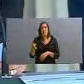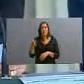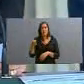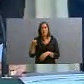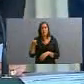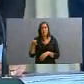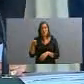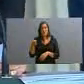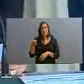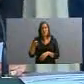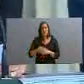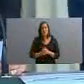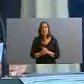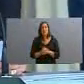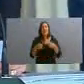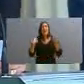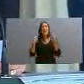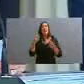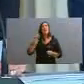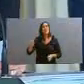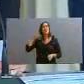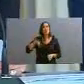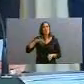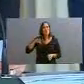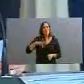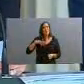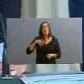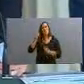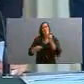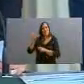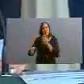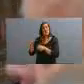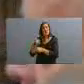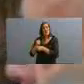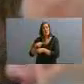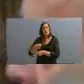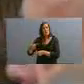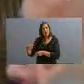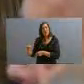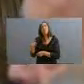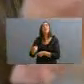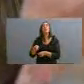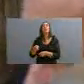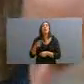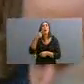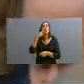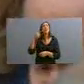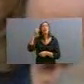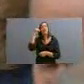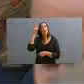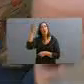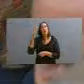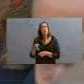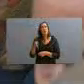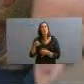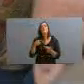953%. En gasto salarial y cantidad de personal también, en variación presupuestaria 1.010%,